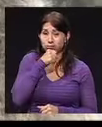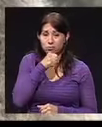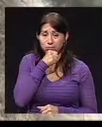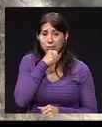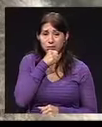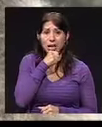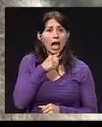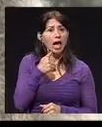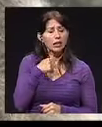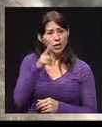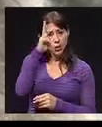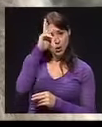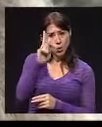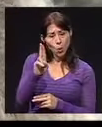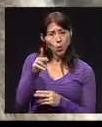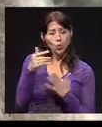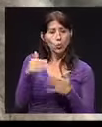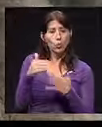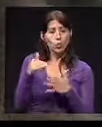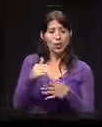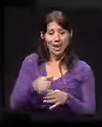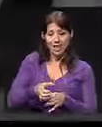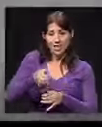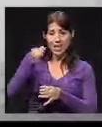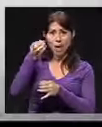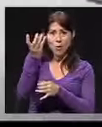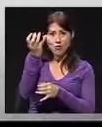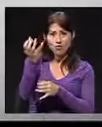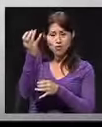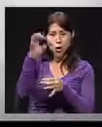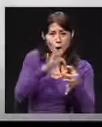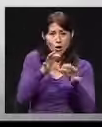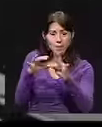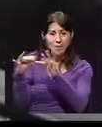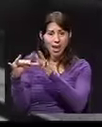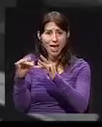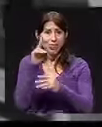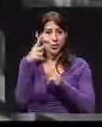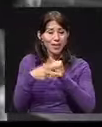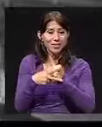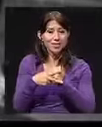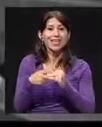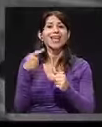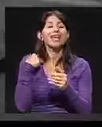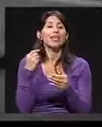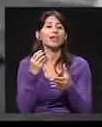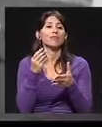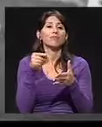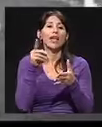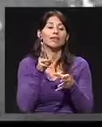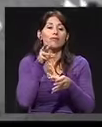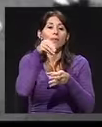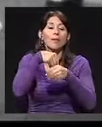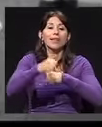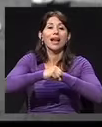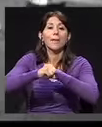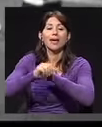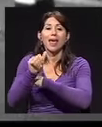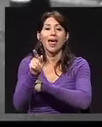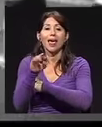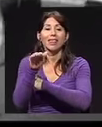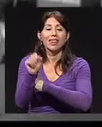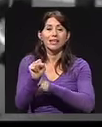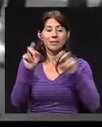Este centenario corredor ha tenido el honor de cargar la llama olímpica en dos ocasiones y formó parte de la campaña de Adidas Nada es